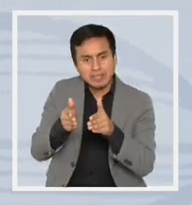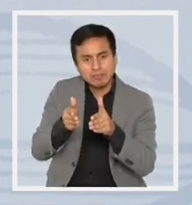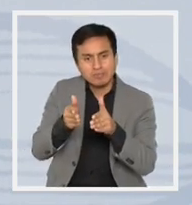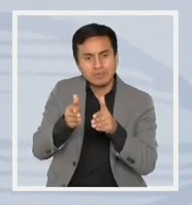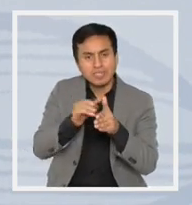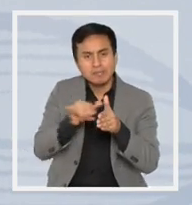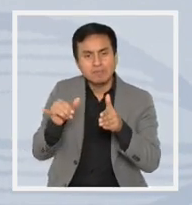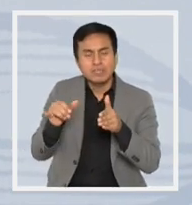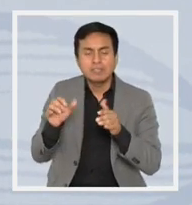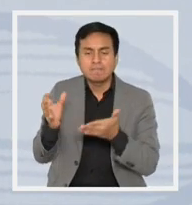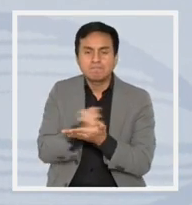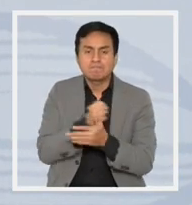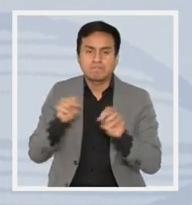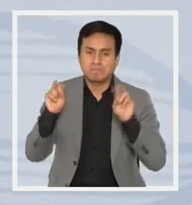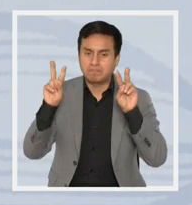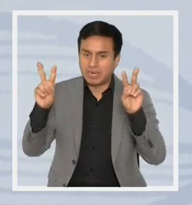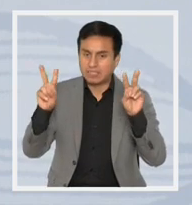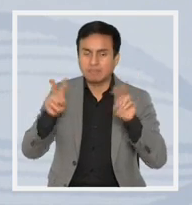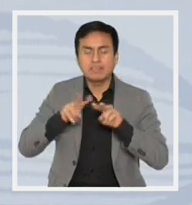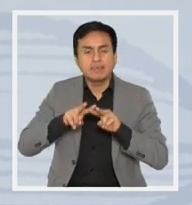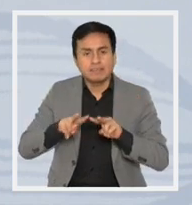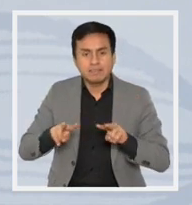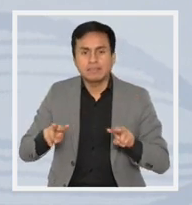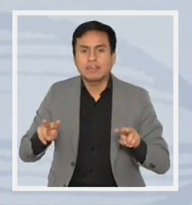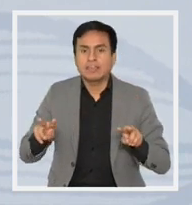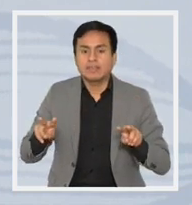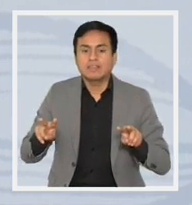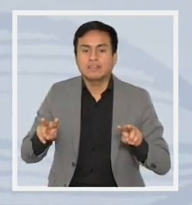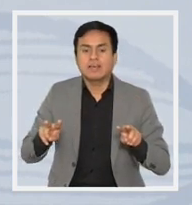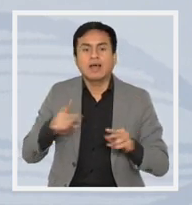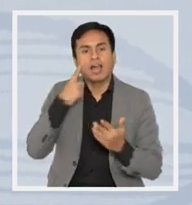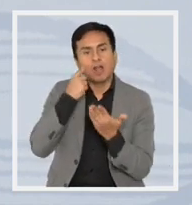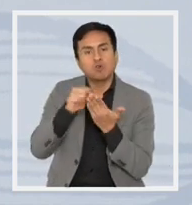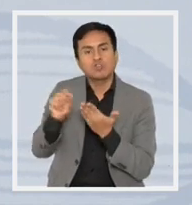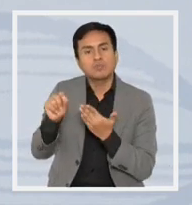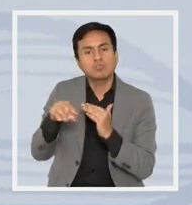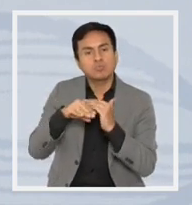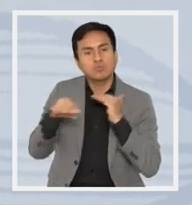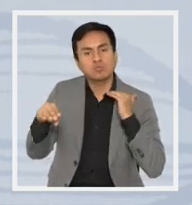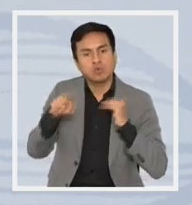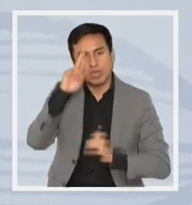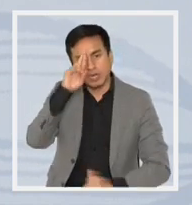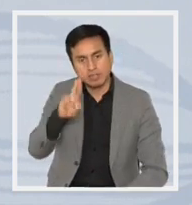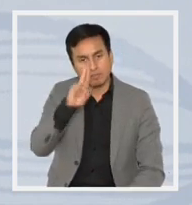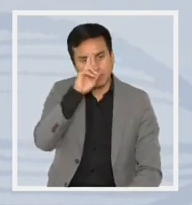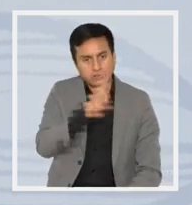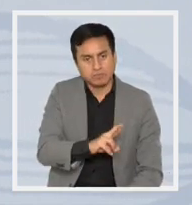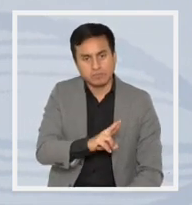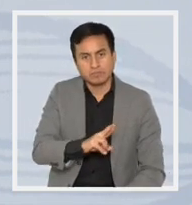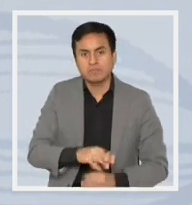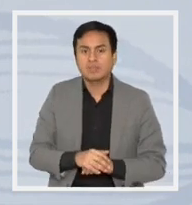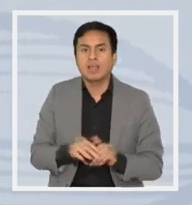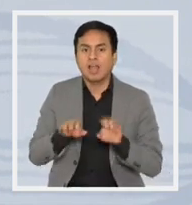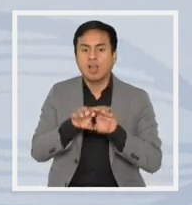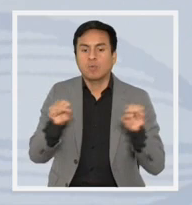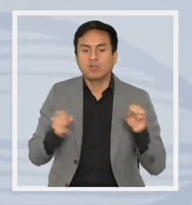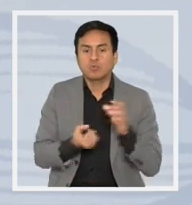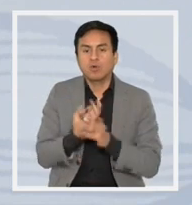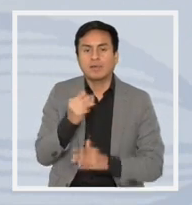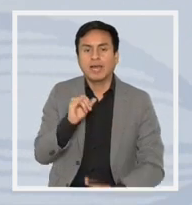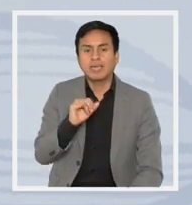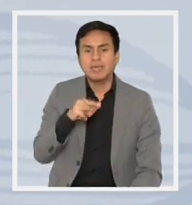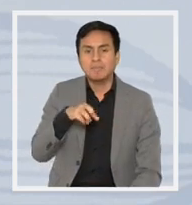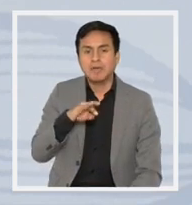lleve a la paz, a la tranquilidad, al reconocimiento mutuo y al respeto. El acuerdo de Nueva